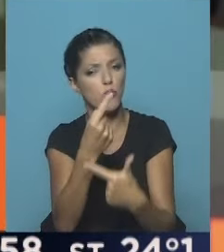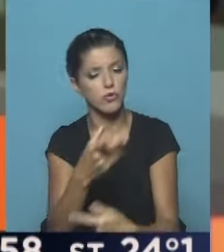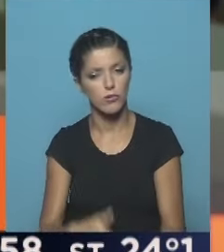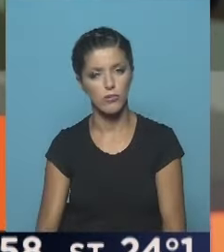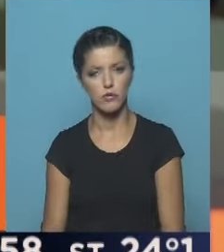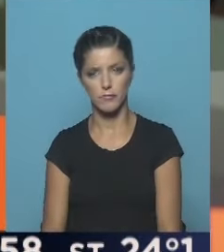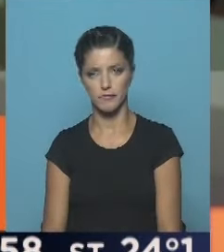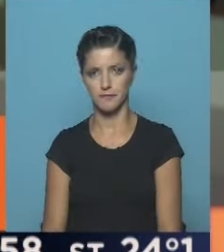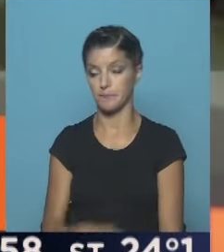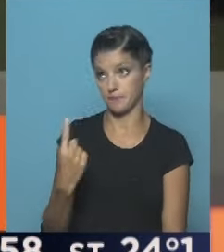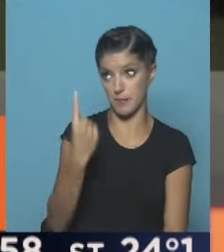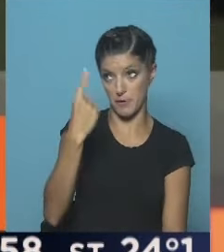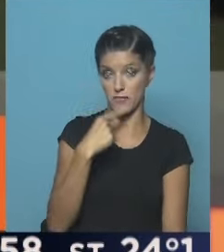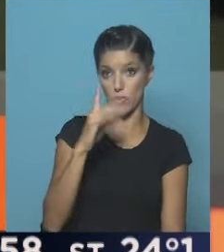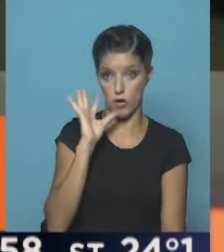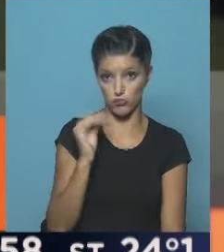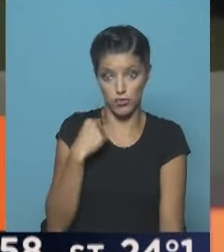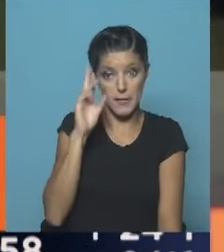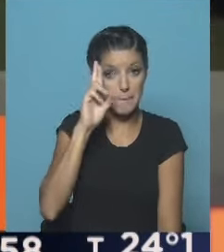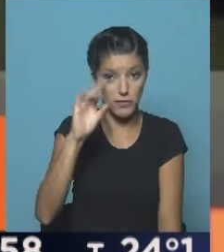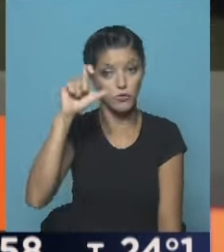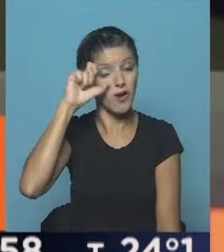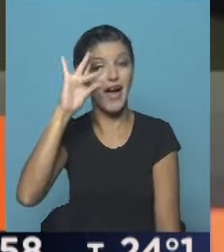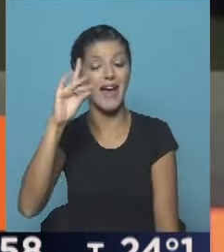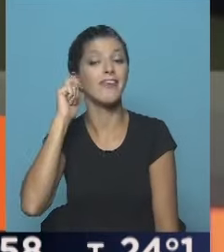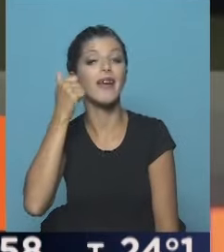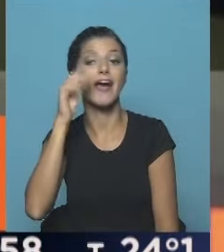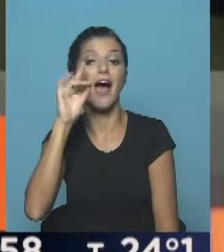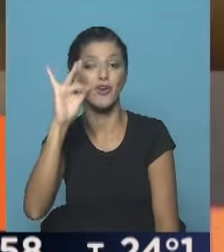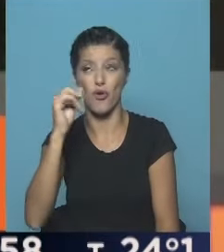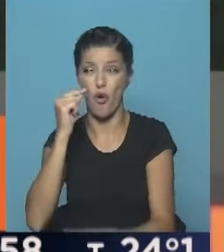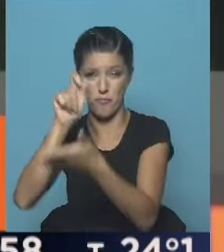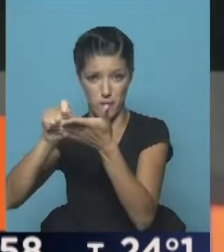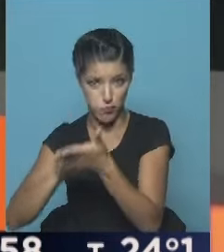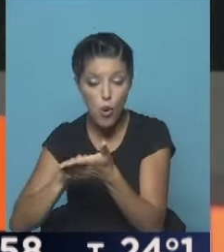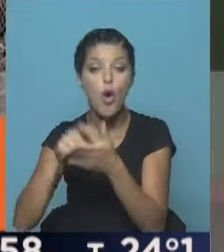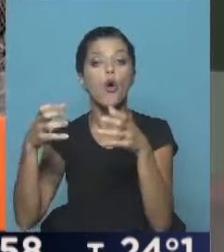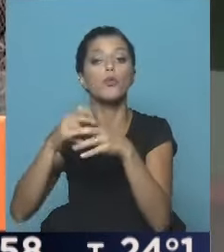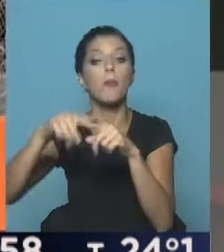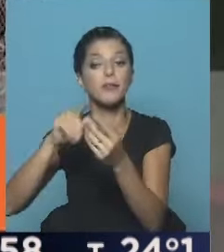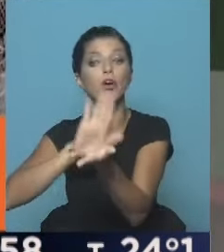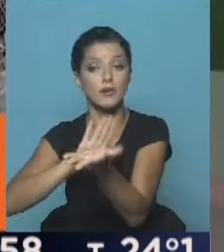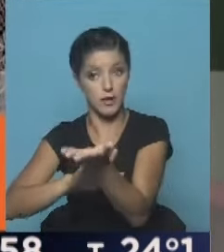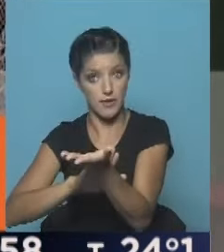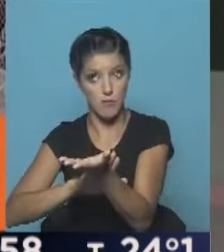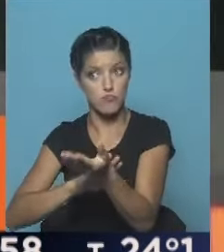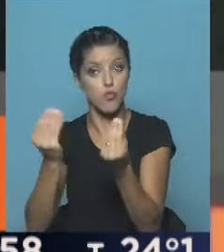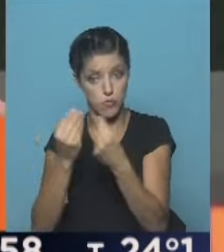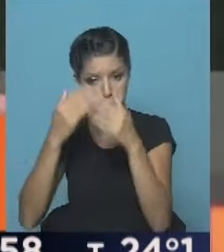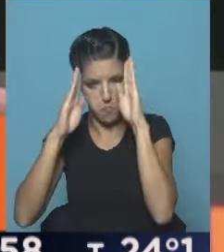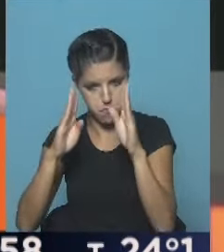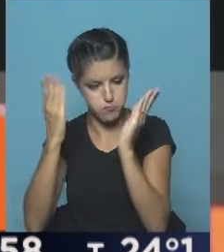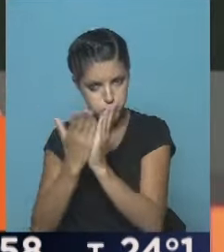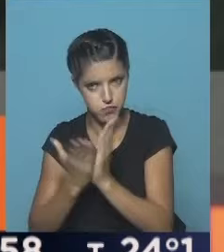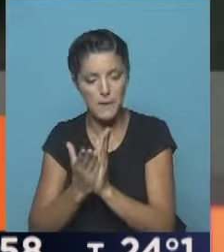Mira, primero te voy a decir una cosa. Yo respeto mucho a Edgardo porque es un militante de izquierda muy consecuente. Sí. Que estuvo